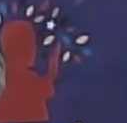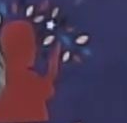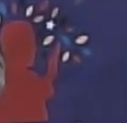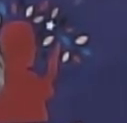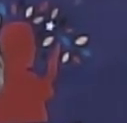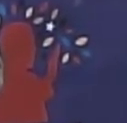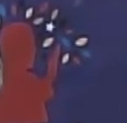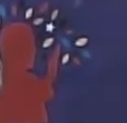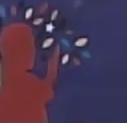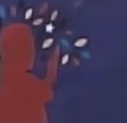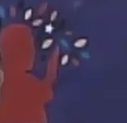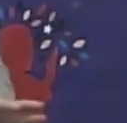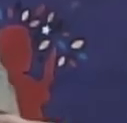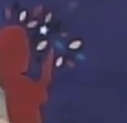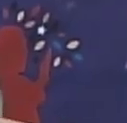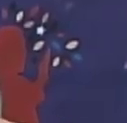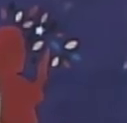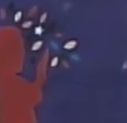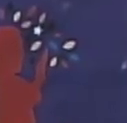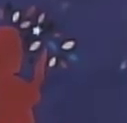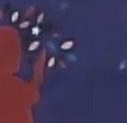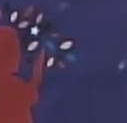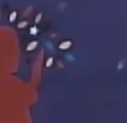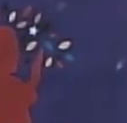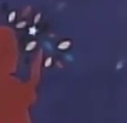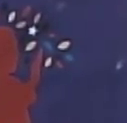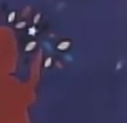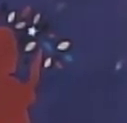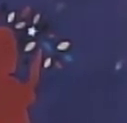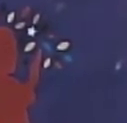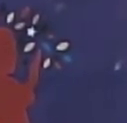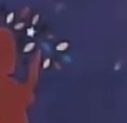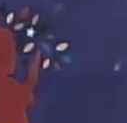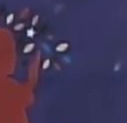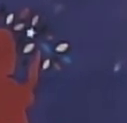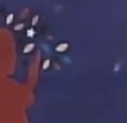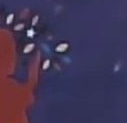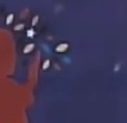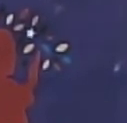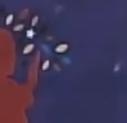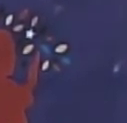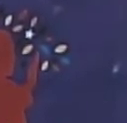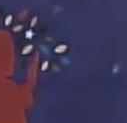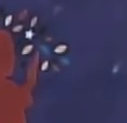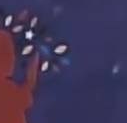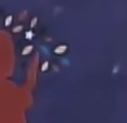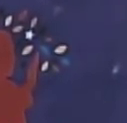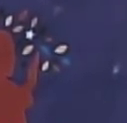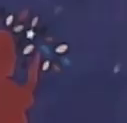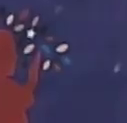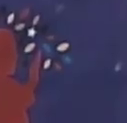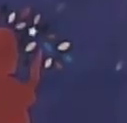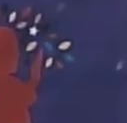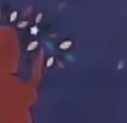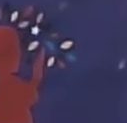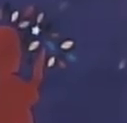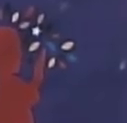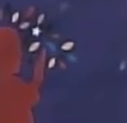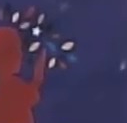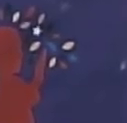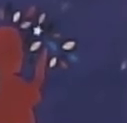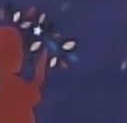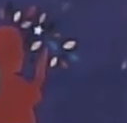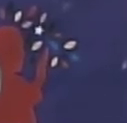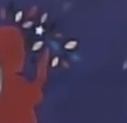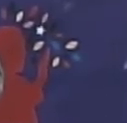se está generando importante información. Vamos a escuchar de inmediato palabras de Jorge Rodríguez, jefe del comando de campaña Zamora 200 y ministro del Poder Popular para la